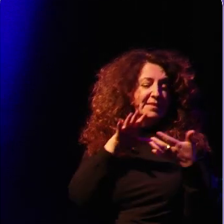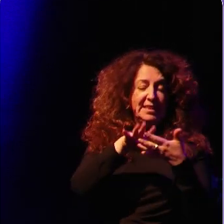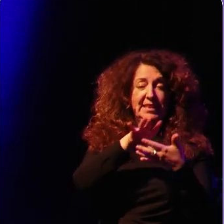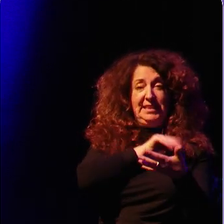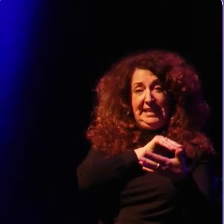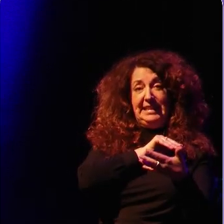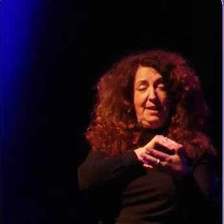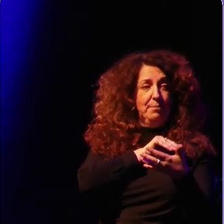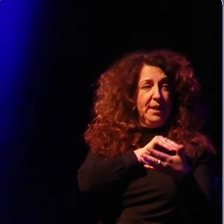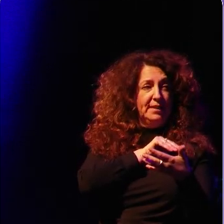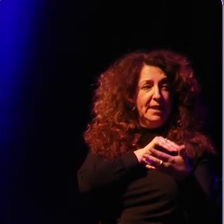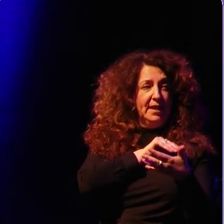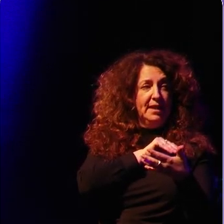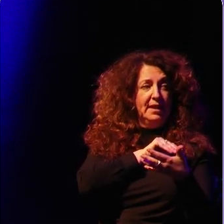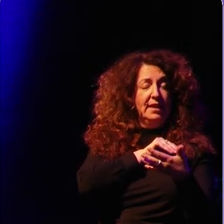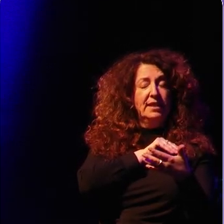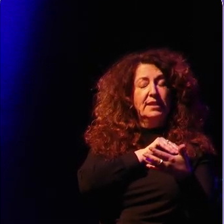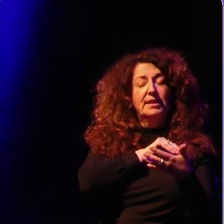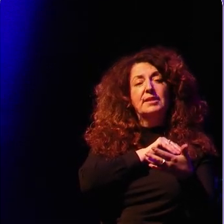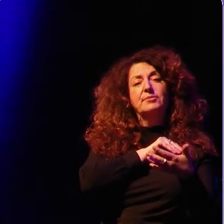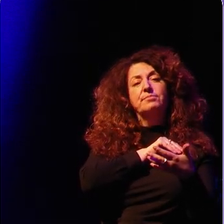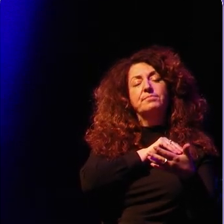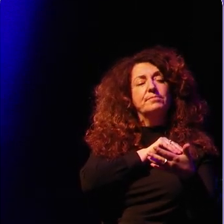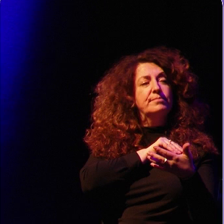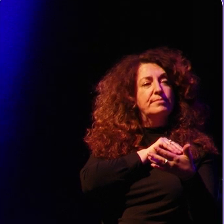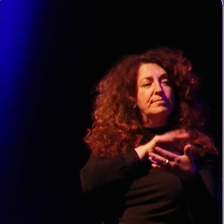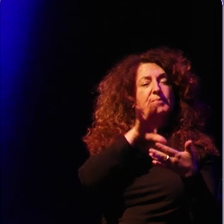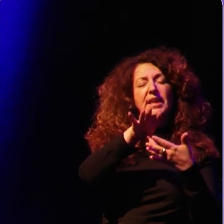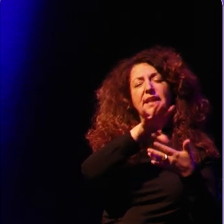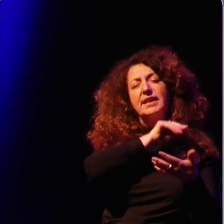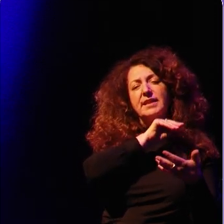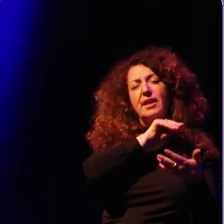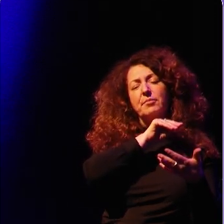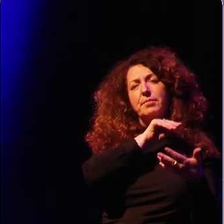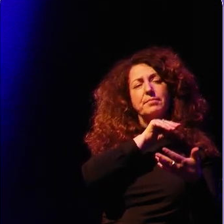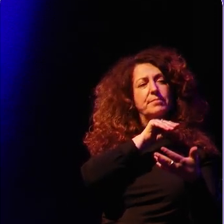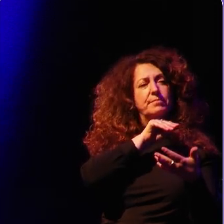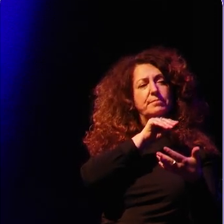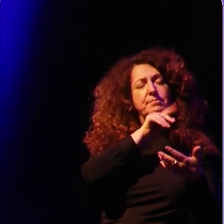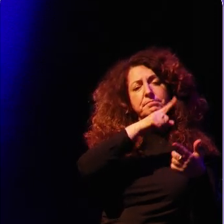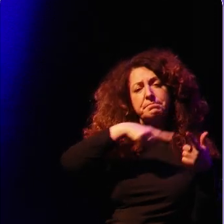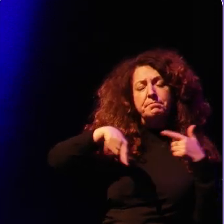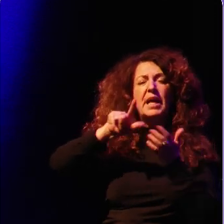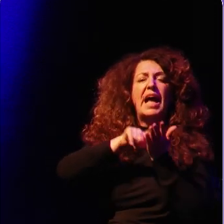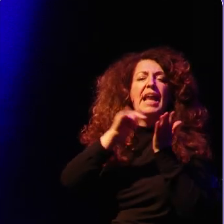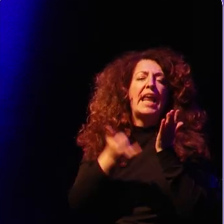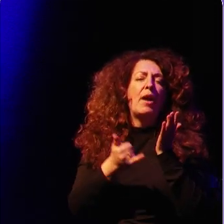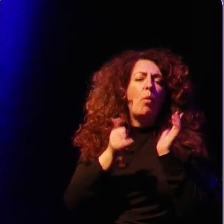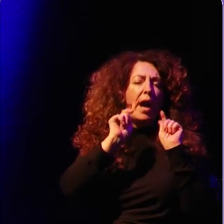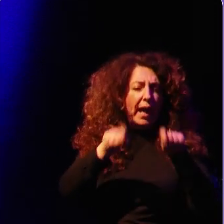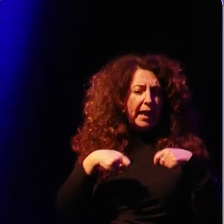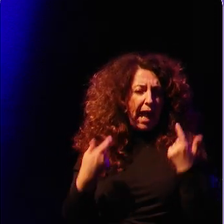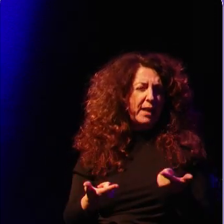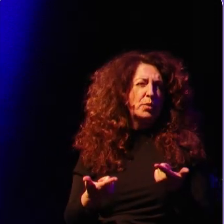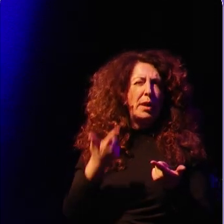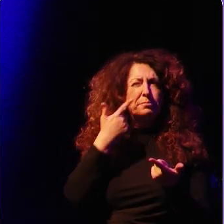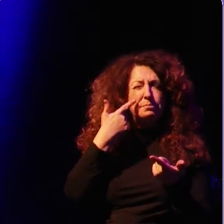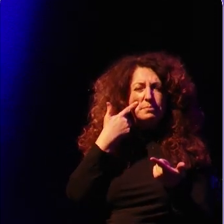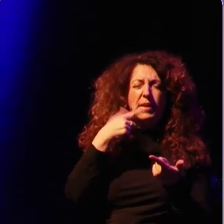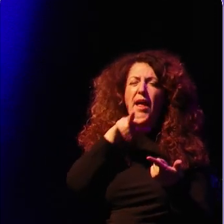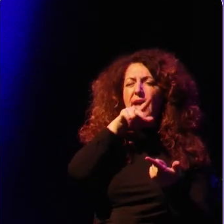interpreta ese texto, lo pasa por un modelo de lenguaje natural, interpreta qué es lo que